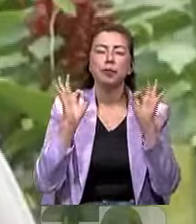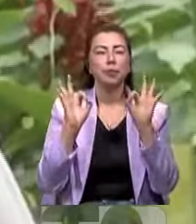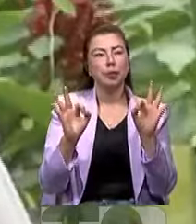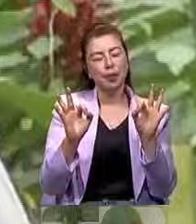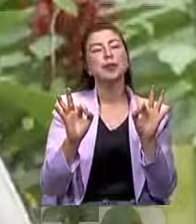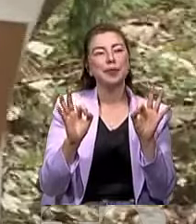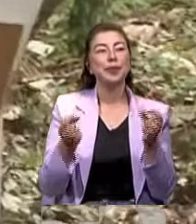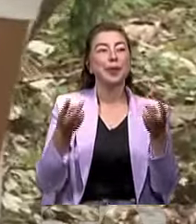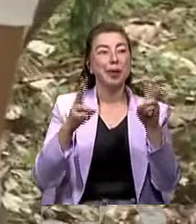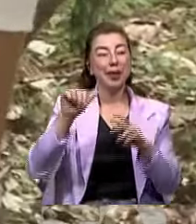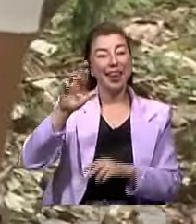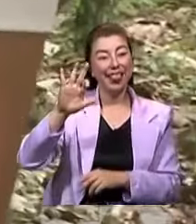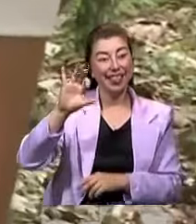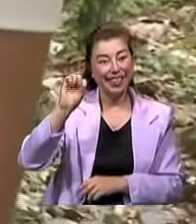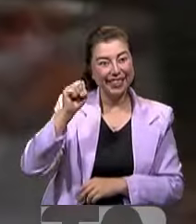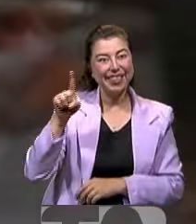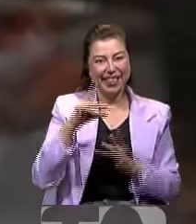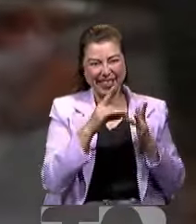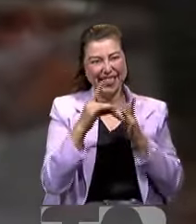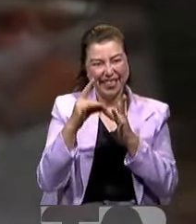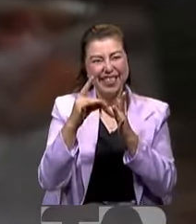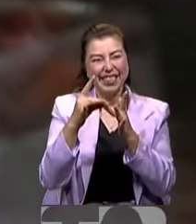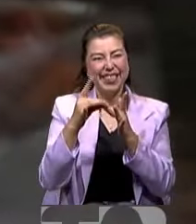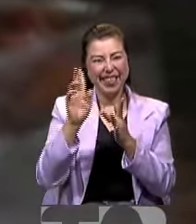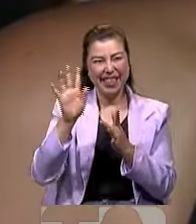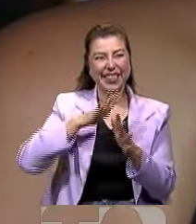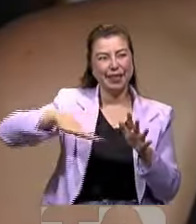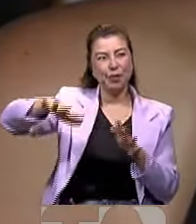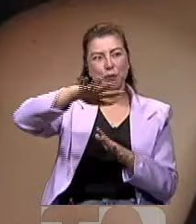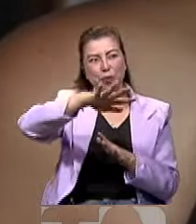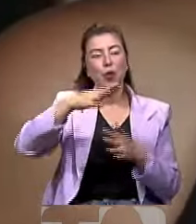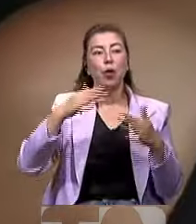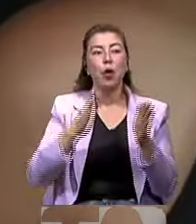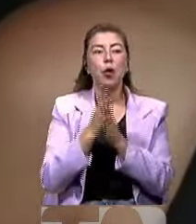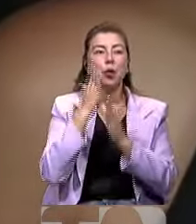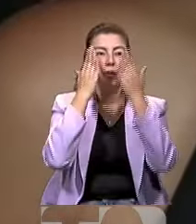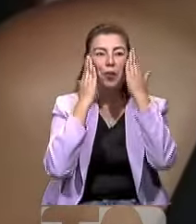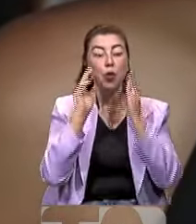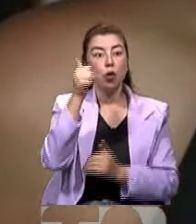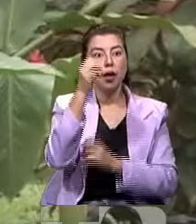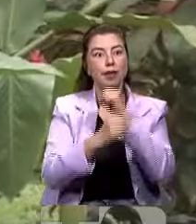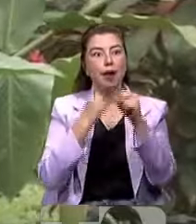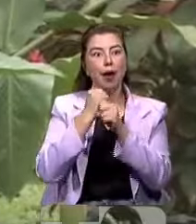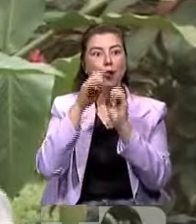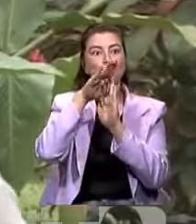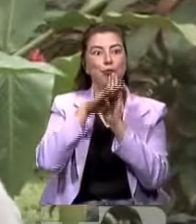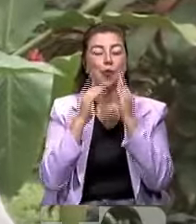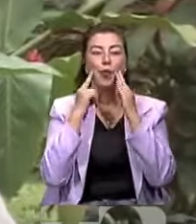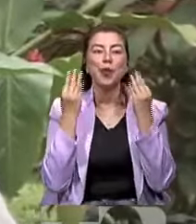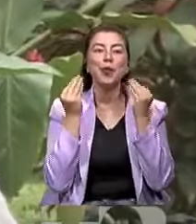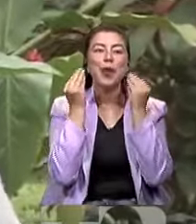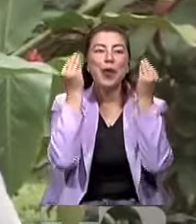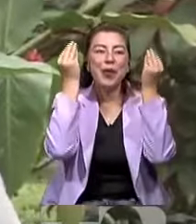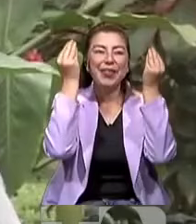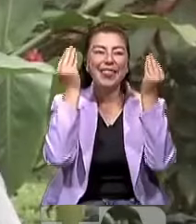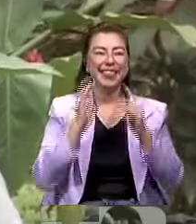incluso Andrés, guía de esta finca, asegura, tienen el poder de quitarle a uno hasta 10 años de encima. Esto porque